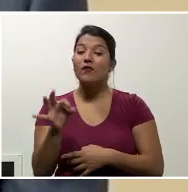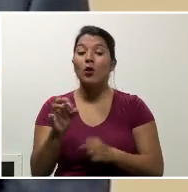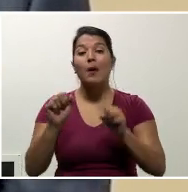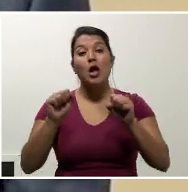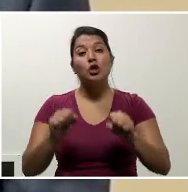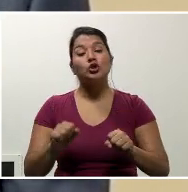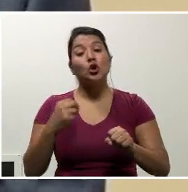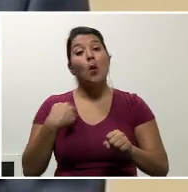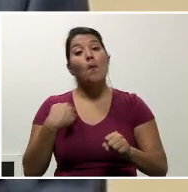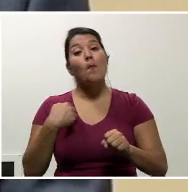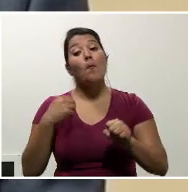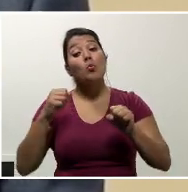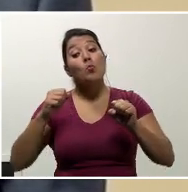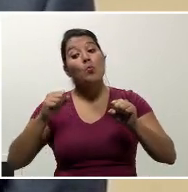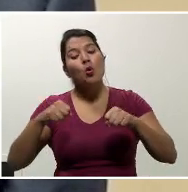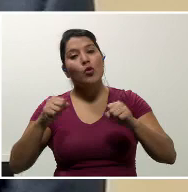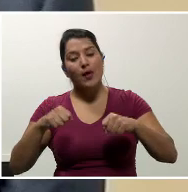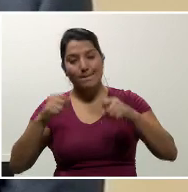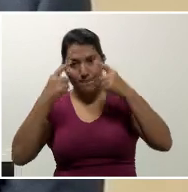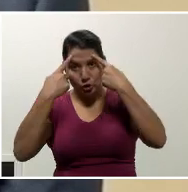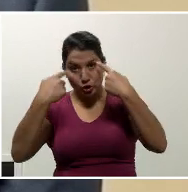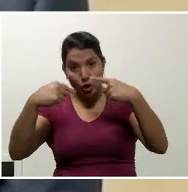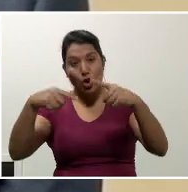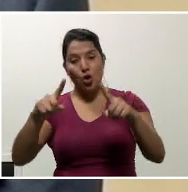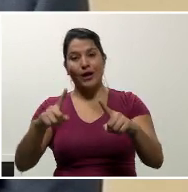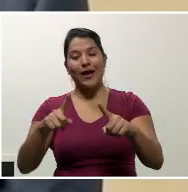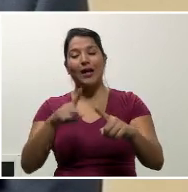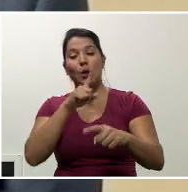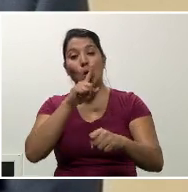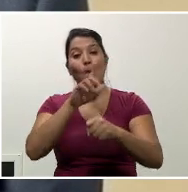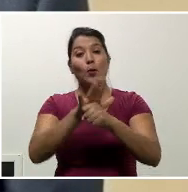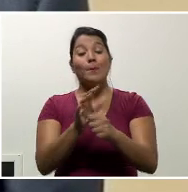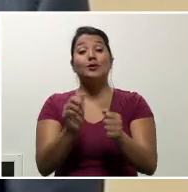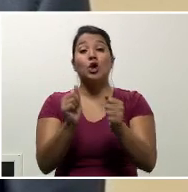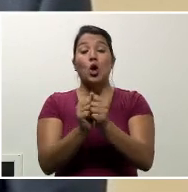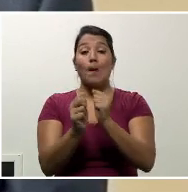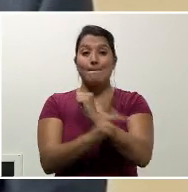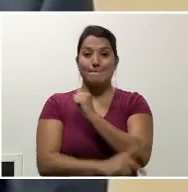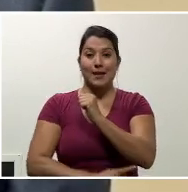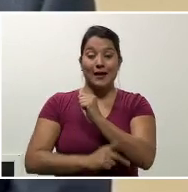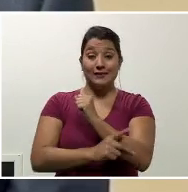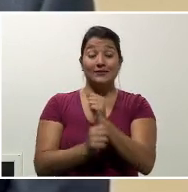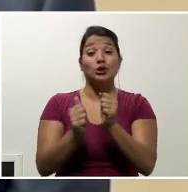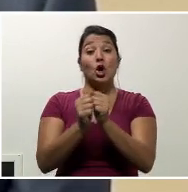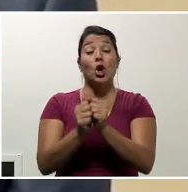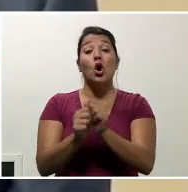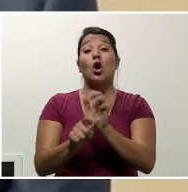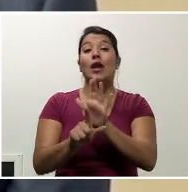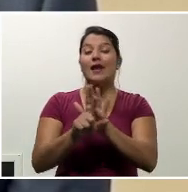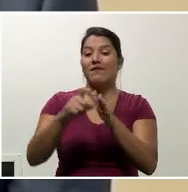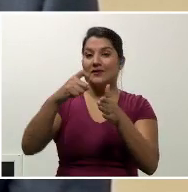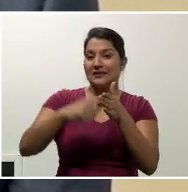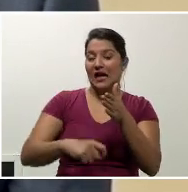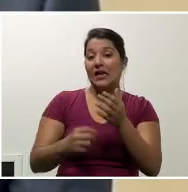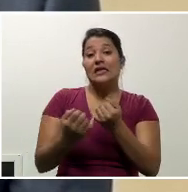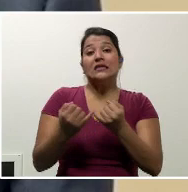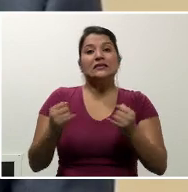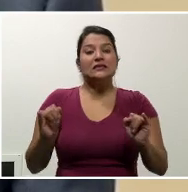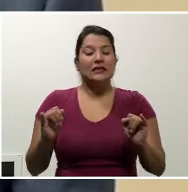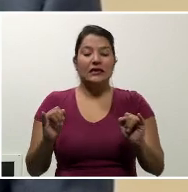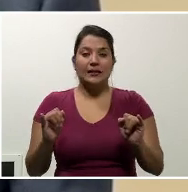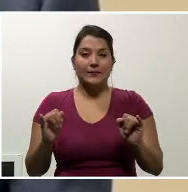logra consolidar el compromiso del país con la regla fiscal sin causar